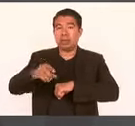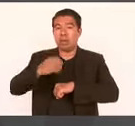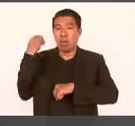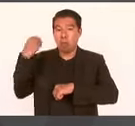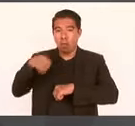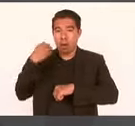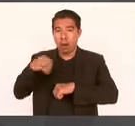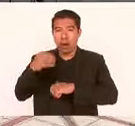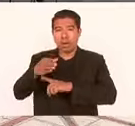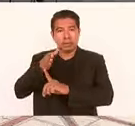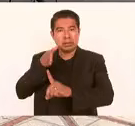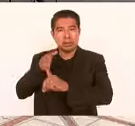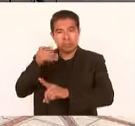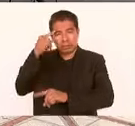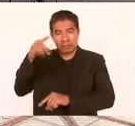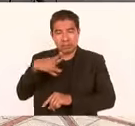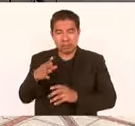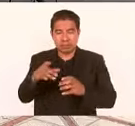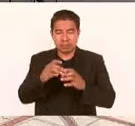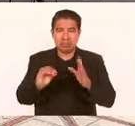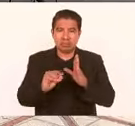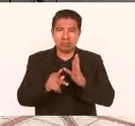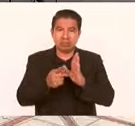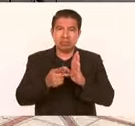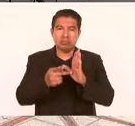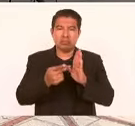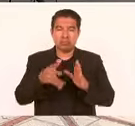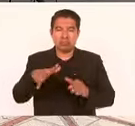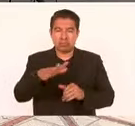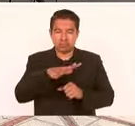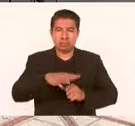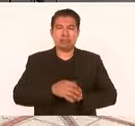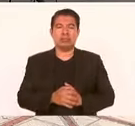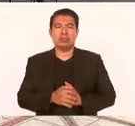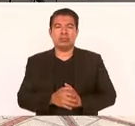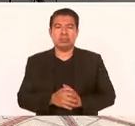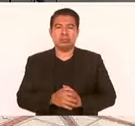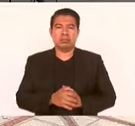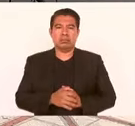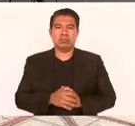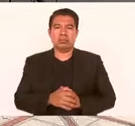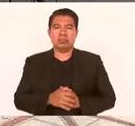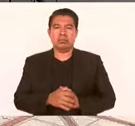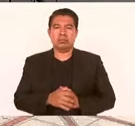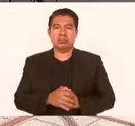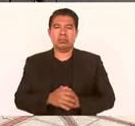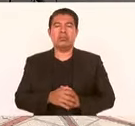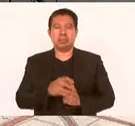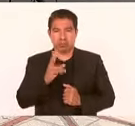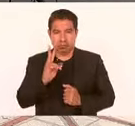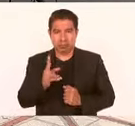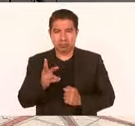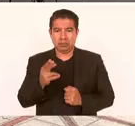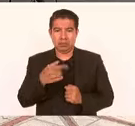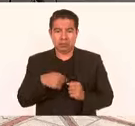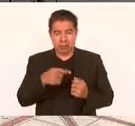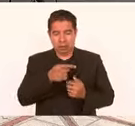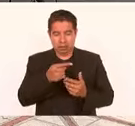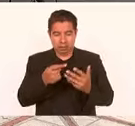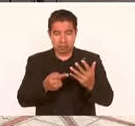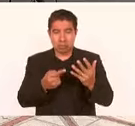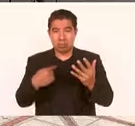se está iniciando en la restauración de los bienes culturales. Se ha cumplido con las obligaciones de transparencia